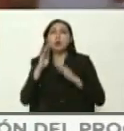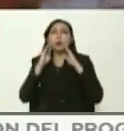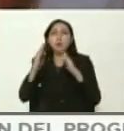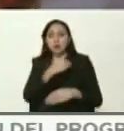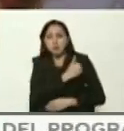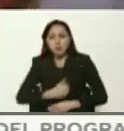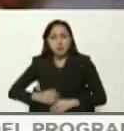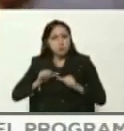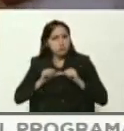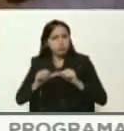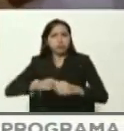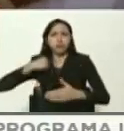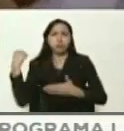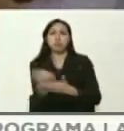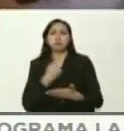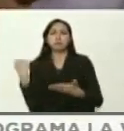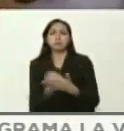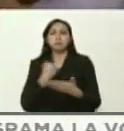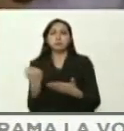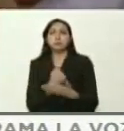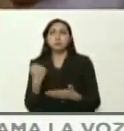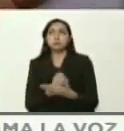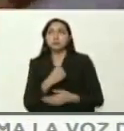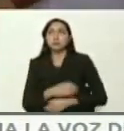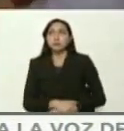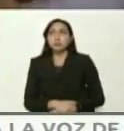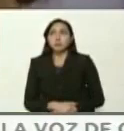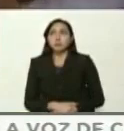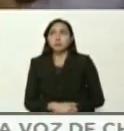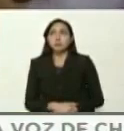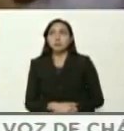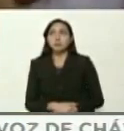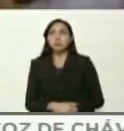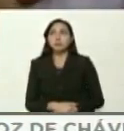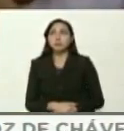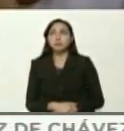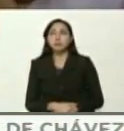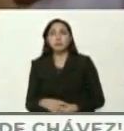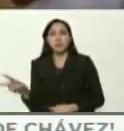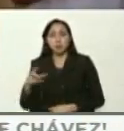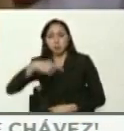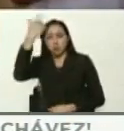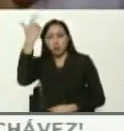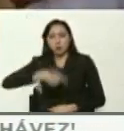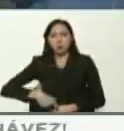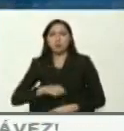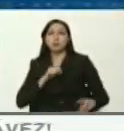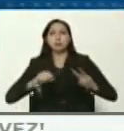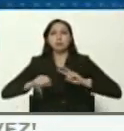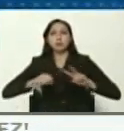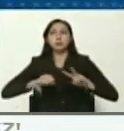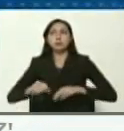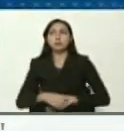seguimos. Adelante, Venezuela. ¿Quiénes somos? Venezuela.